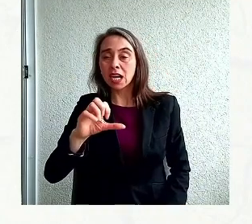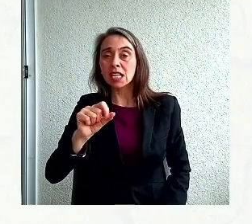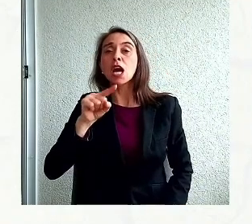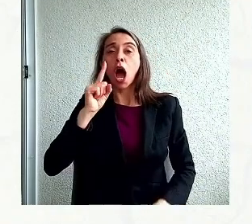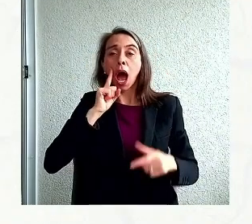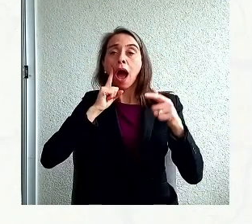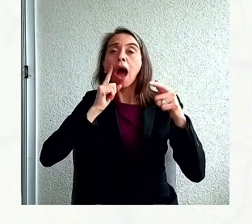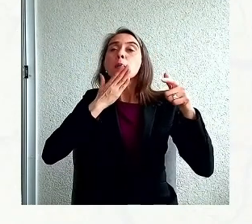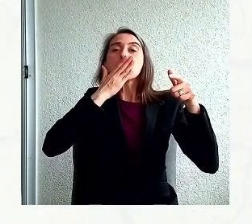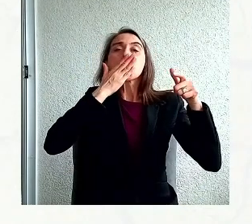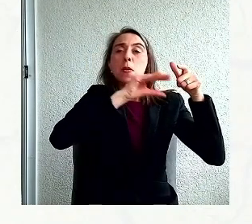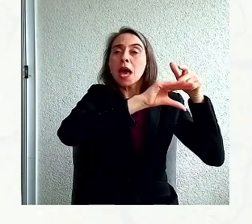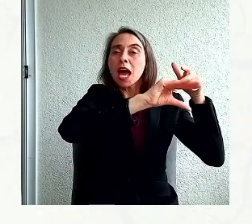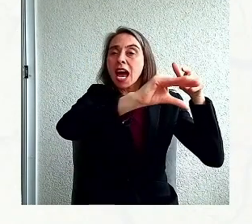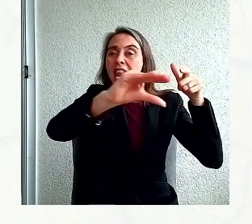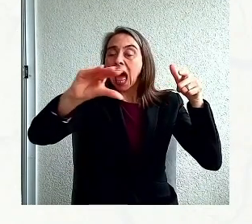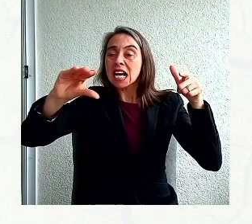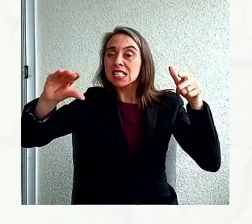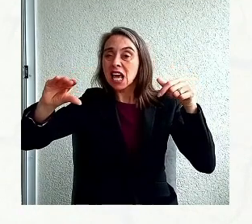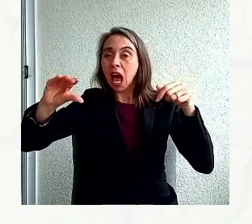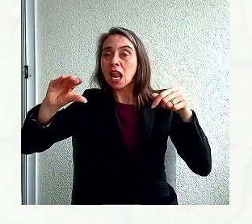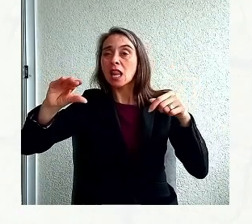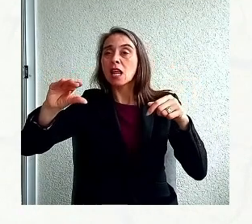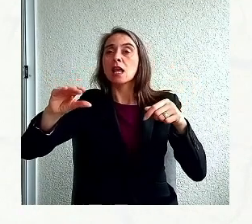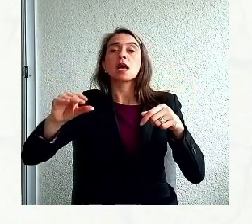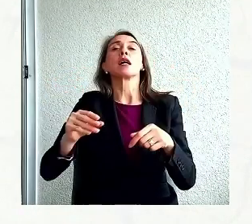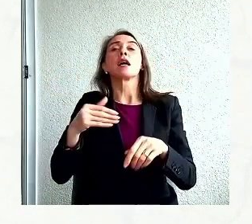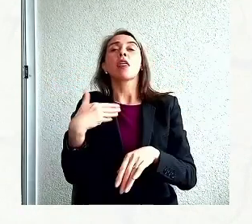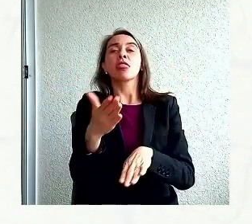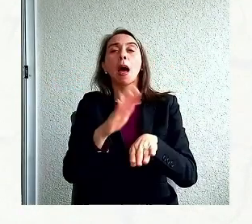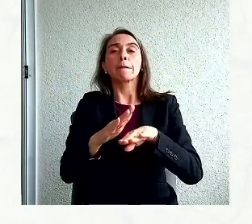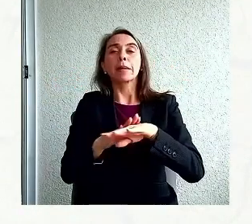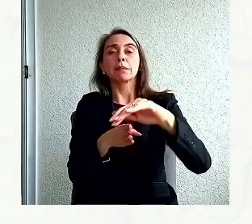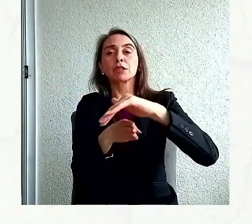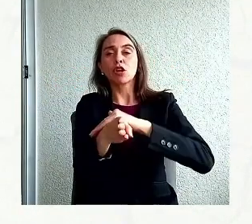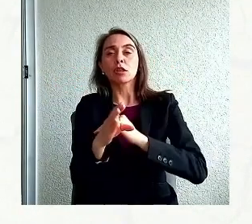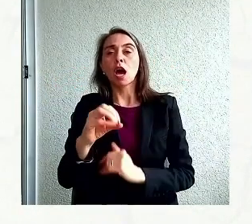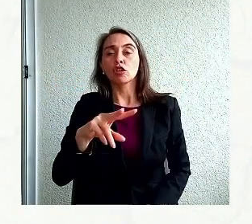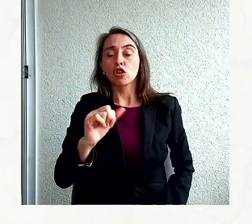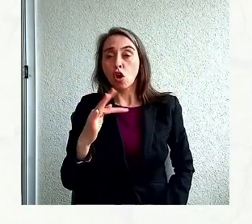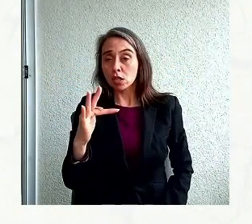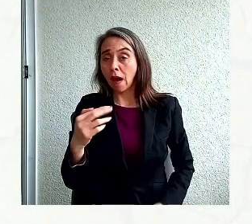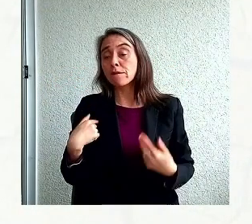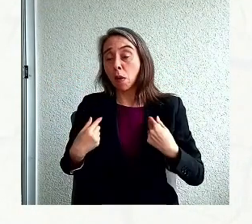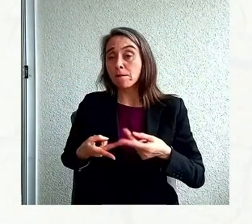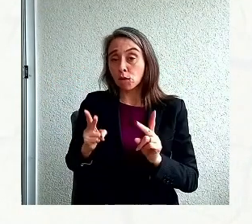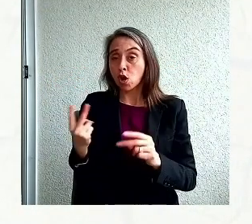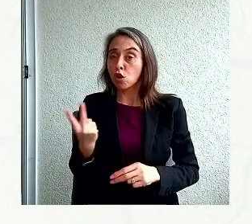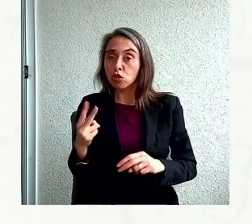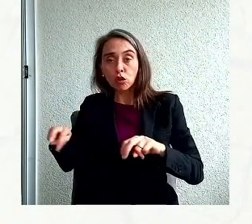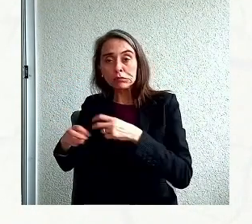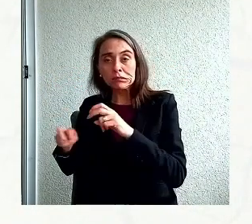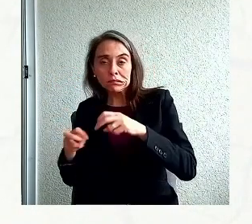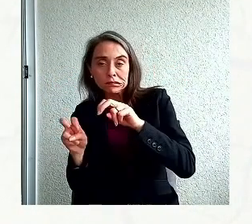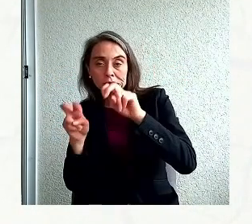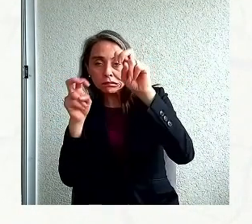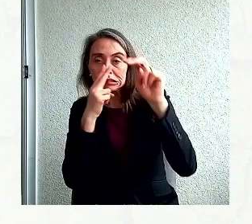CONAF pudimos visitar. Y este glaciar es uno de los que también está retrocediendo